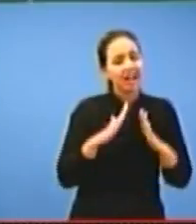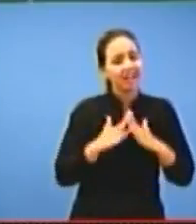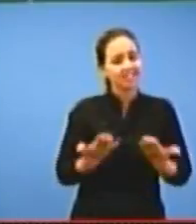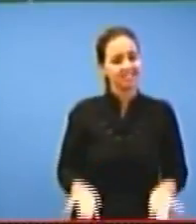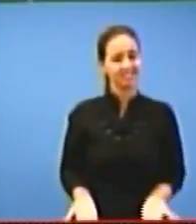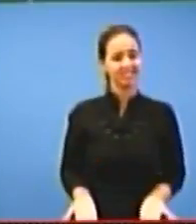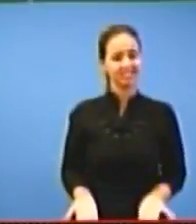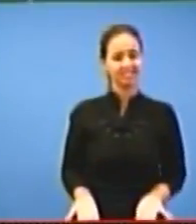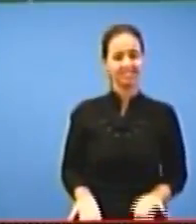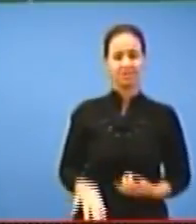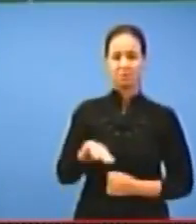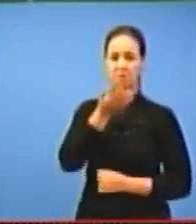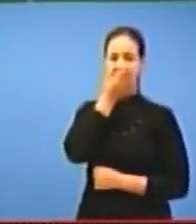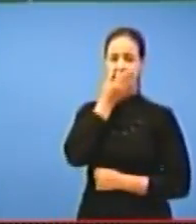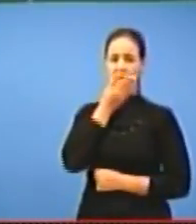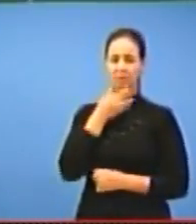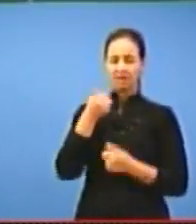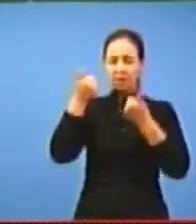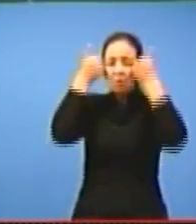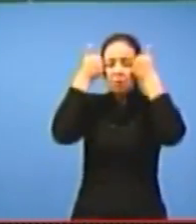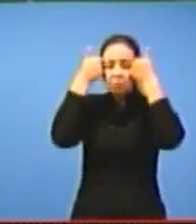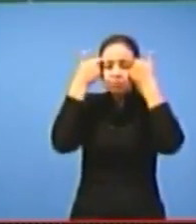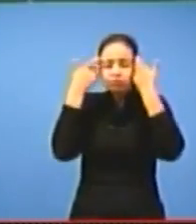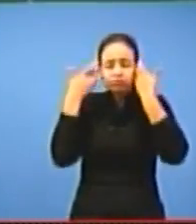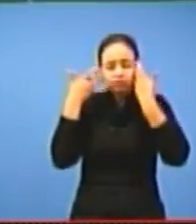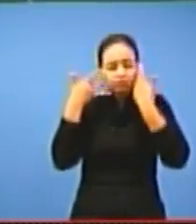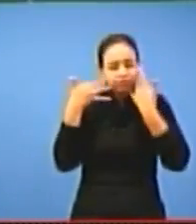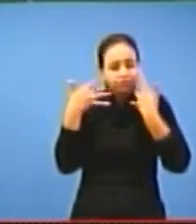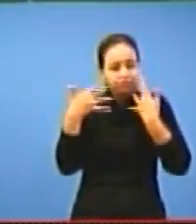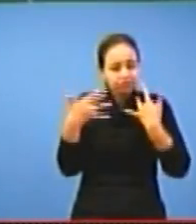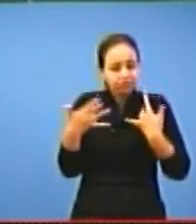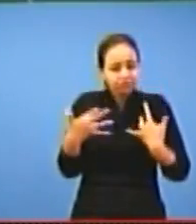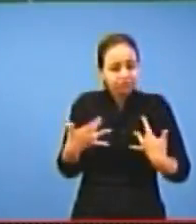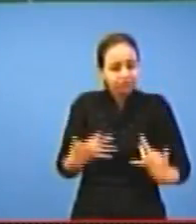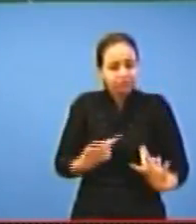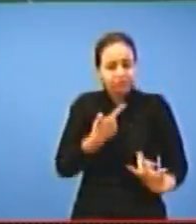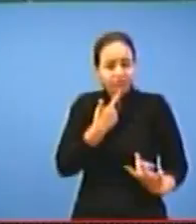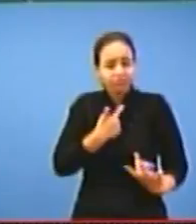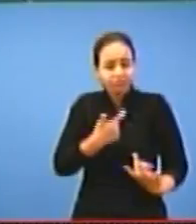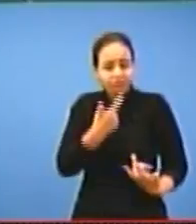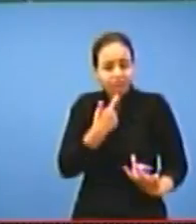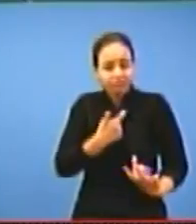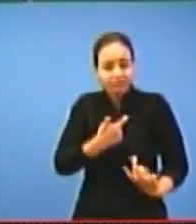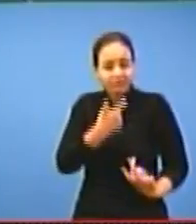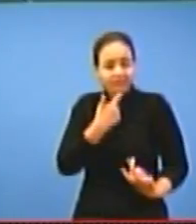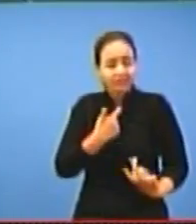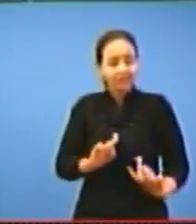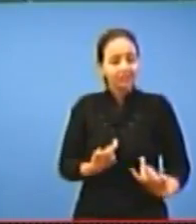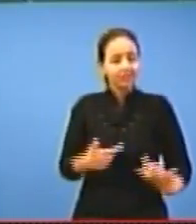Un vagabundo. Pilato los miró y vio que transpiraba sangre, enfermo.